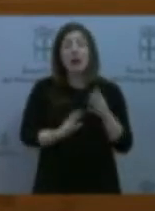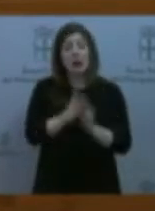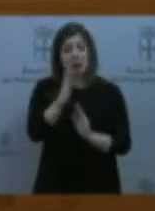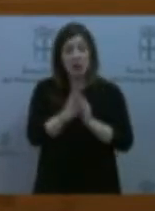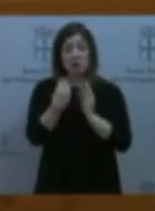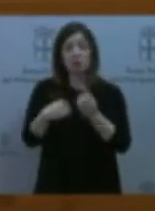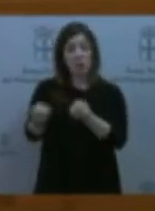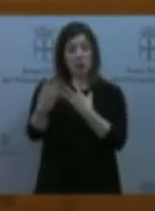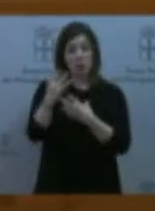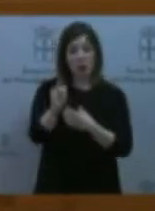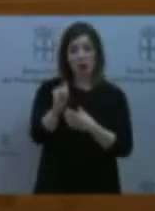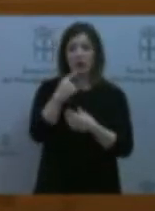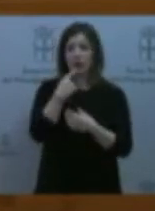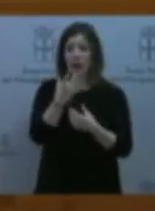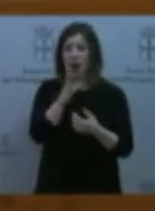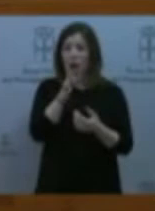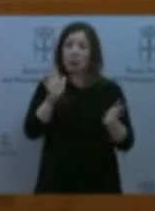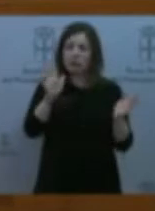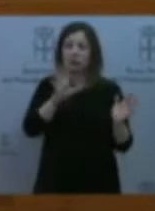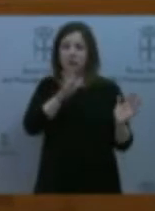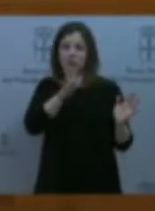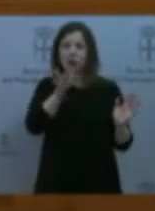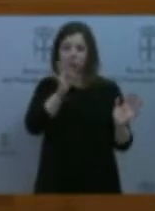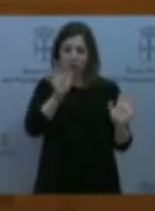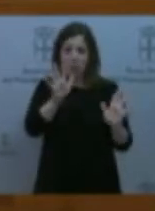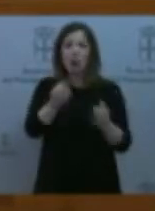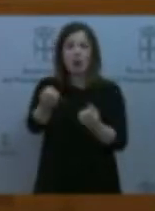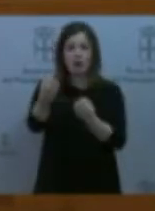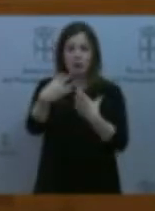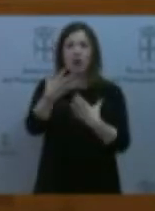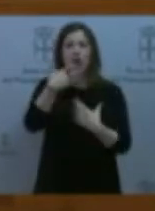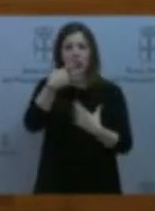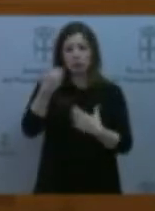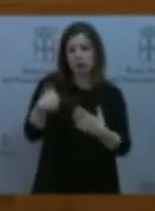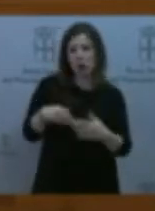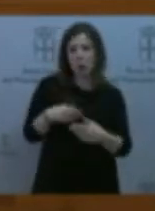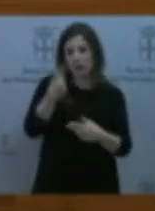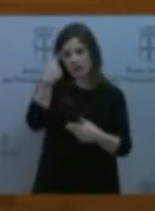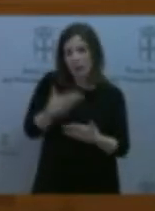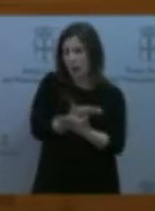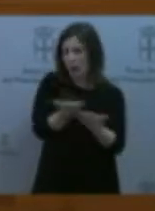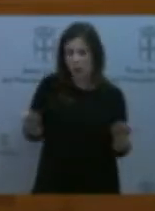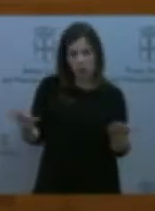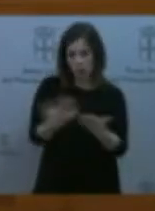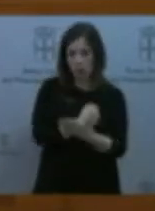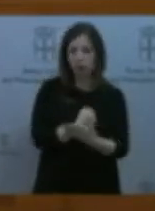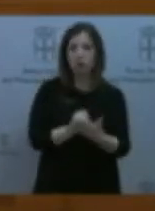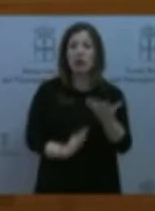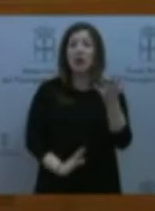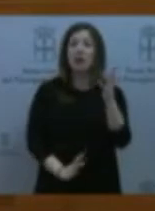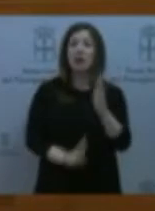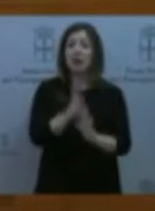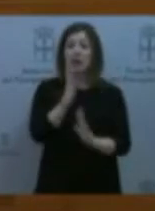ya alguna información que es conocida, que es pública. Los incendios, con la salvedad de 2, que tuvieron su origen